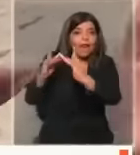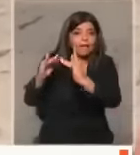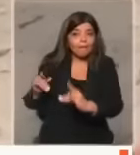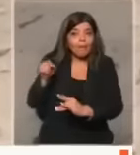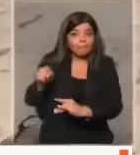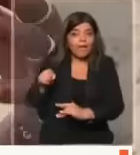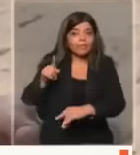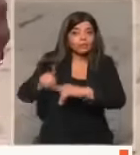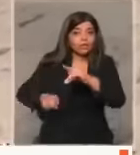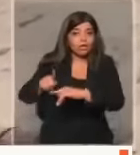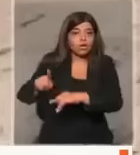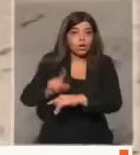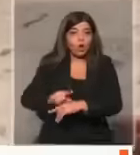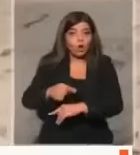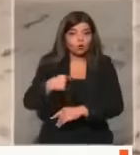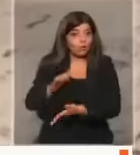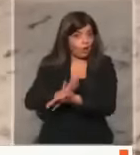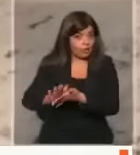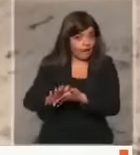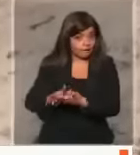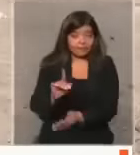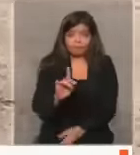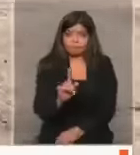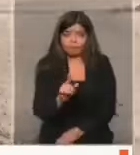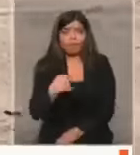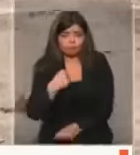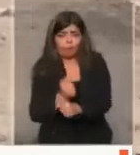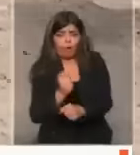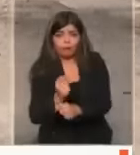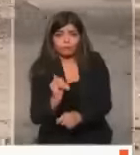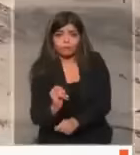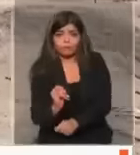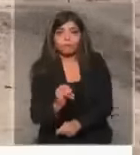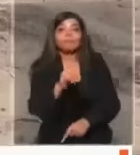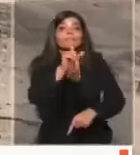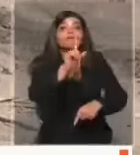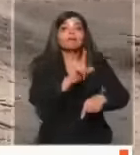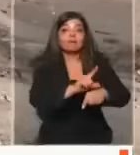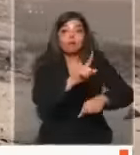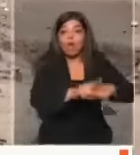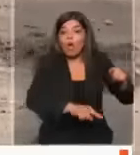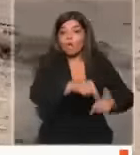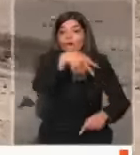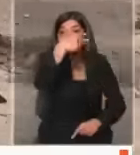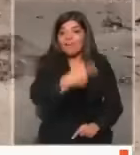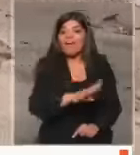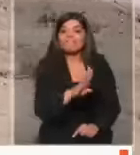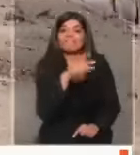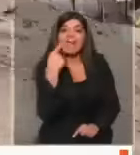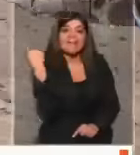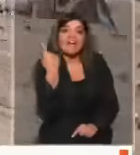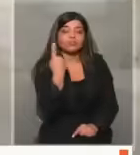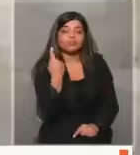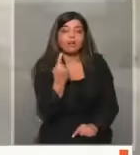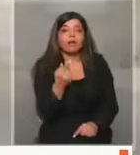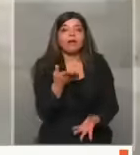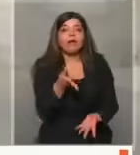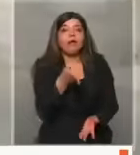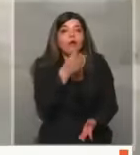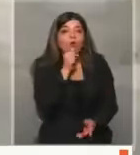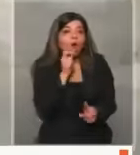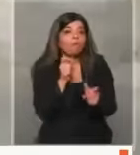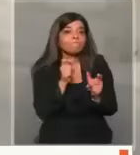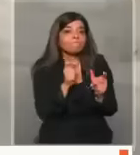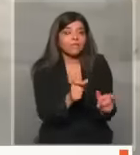con sinónimo de, ay no, pues vámonos para allá que allá vivimos gratis. Un terreno propiedad de bienes nacionales en el que acusan falta de fiscalización. Ya que